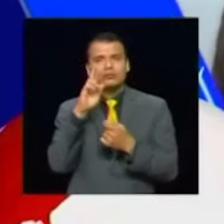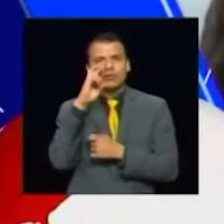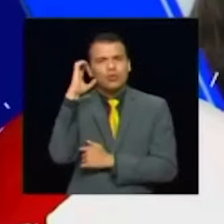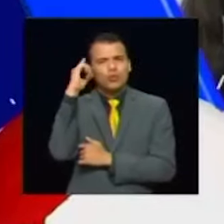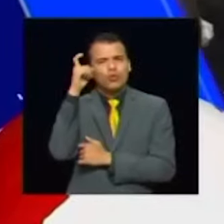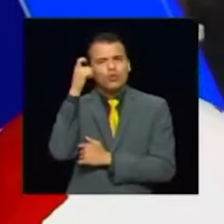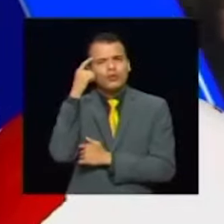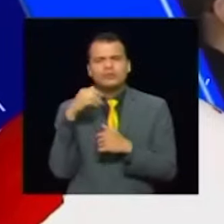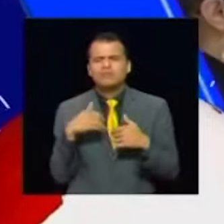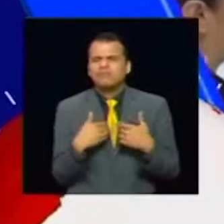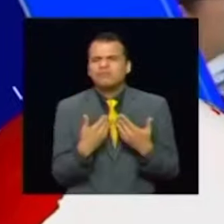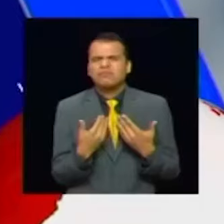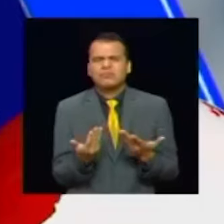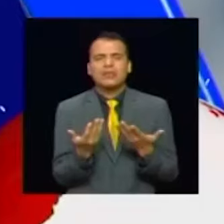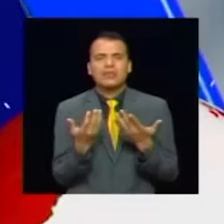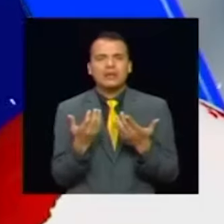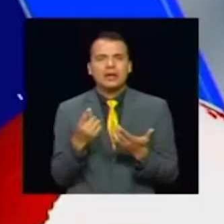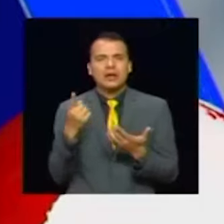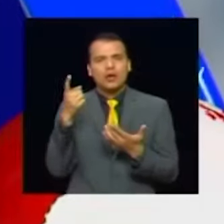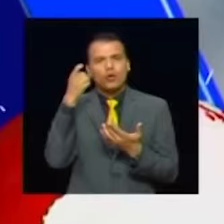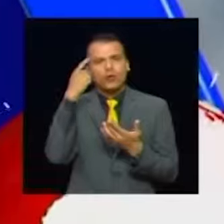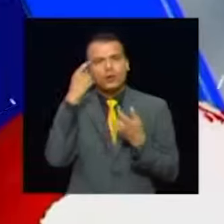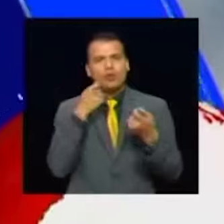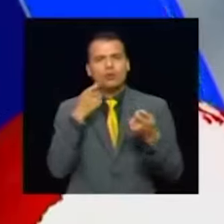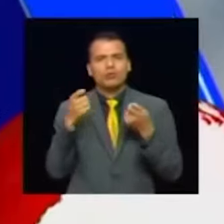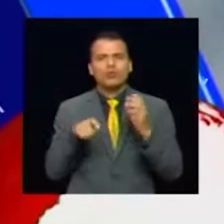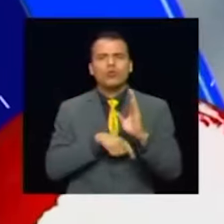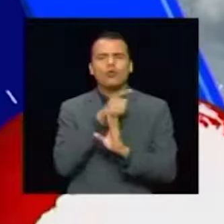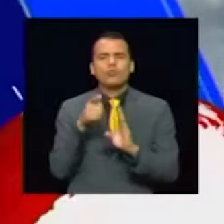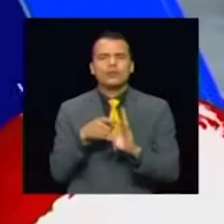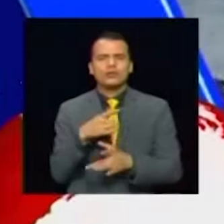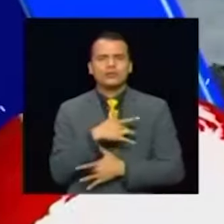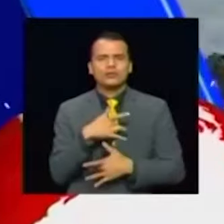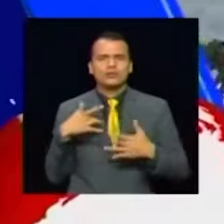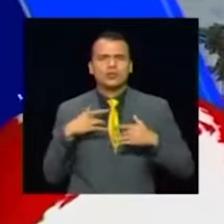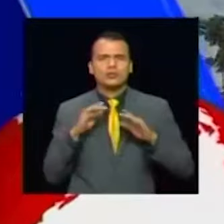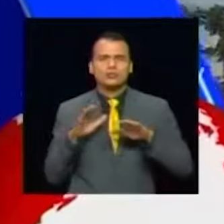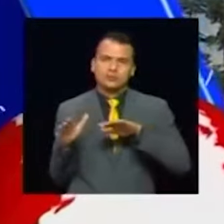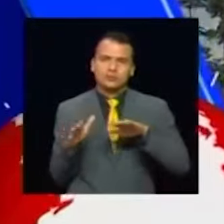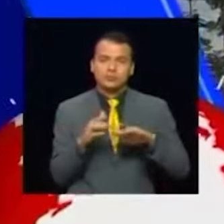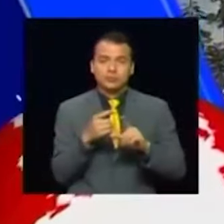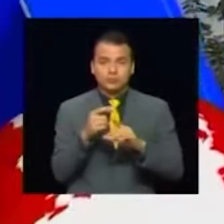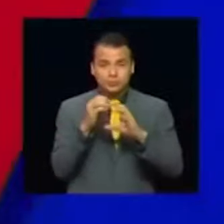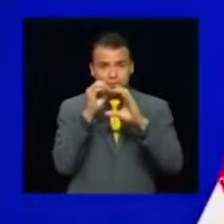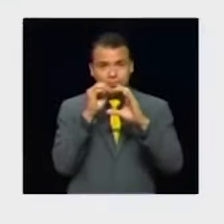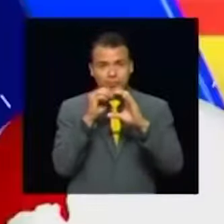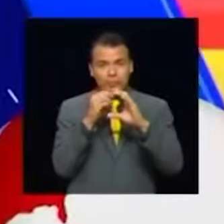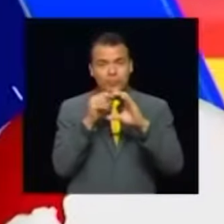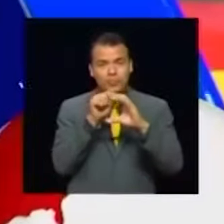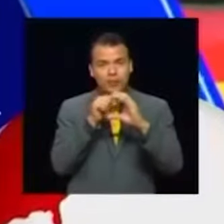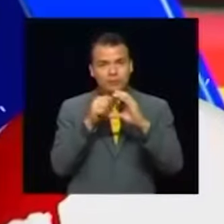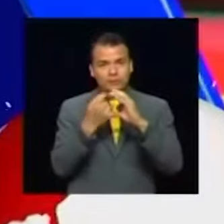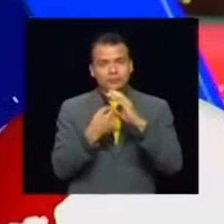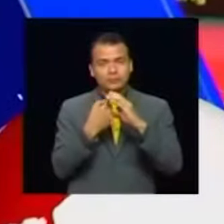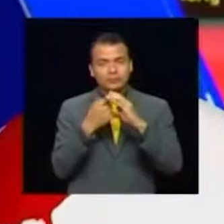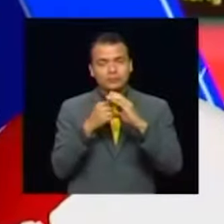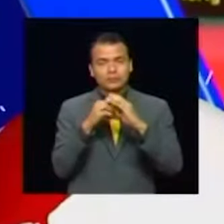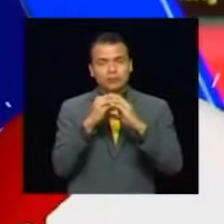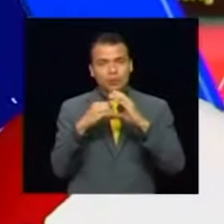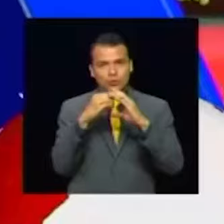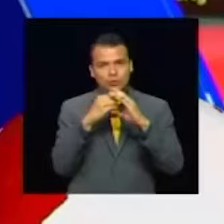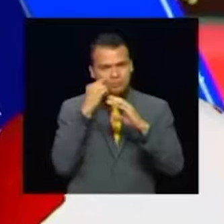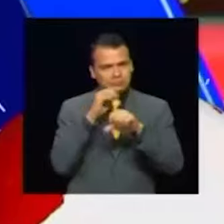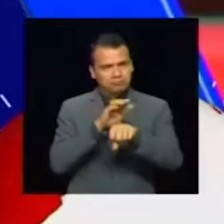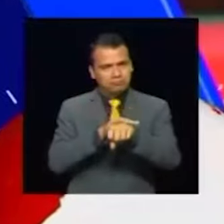Distrital anunció nuevos hallazgos fiscales en las empresas municipales de Cali por presunto detrimento patrimonial por 11 mil millones de pesos. Y esperen deportes,